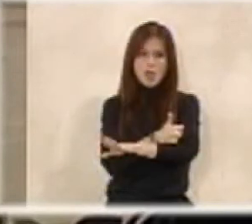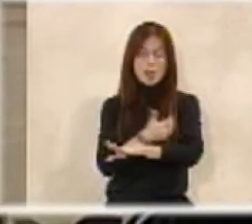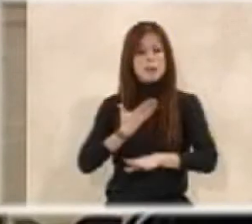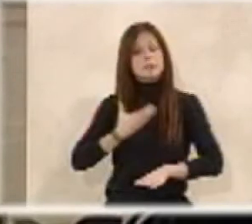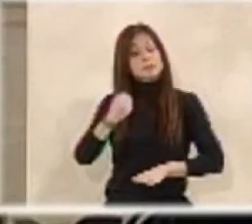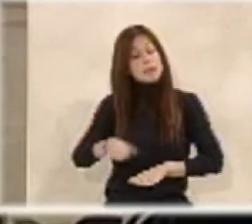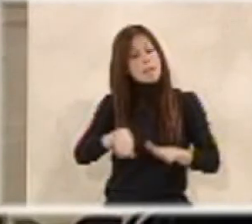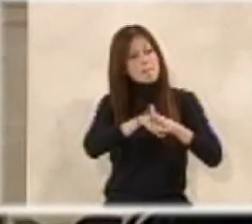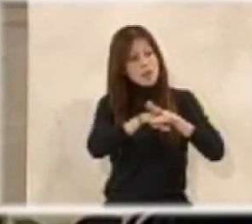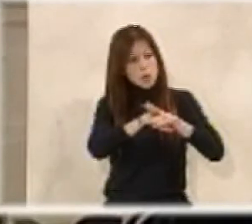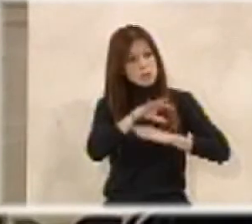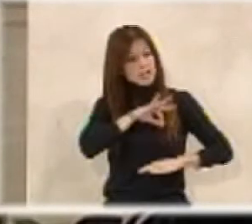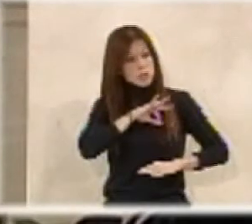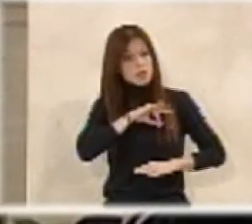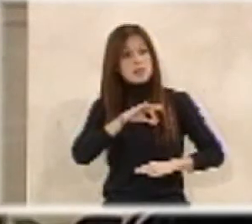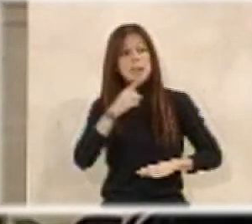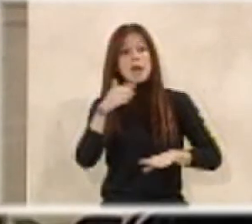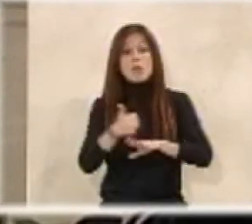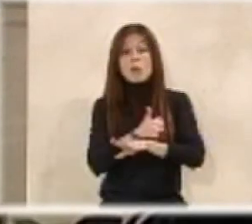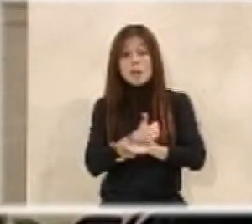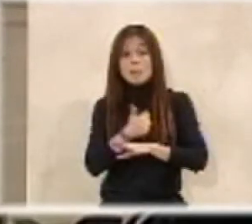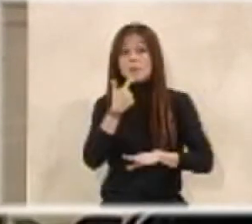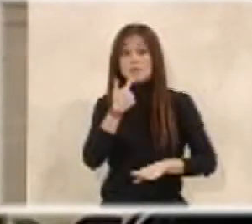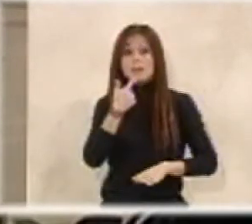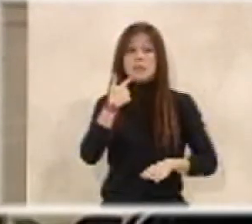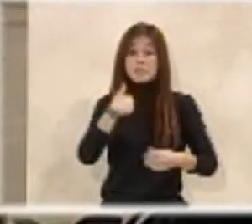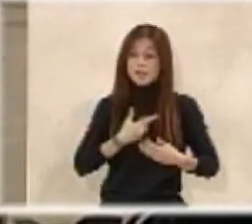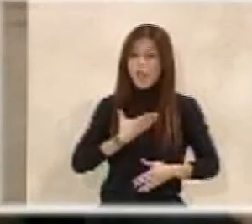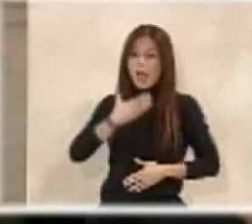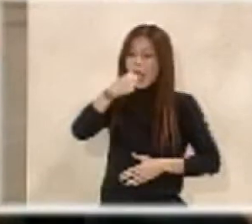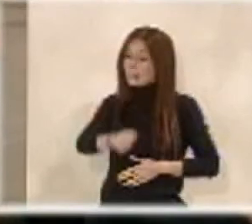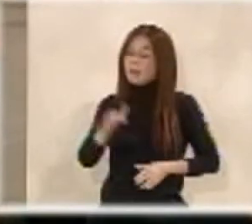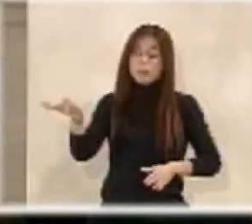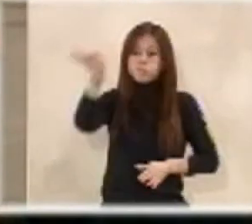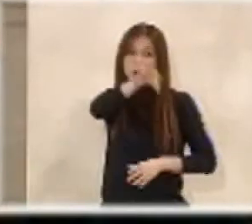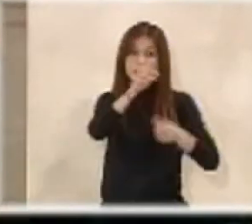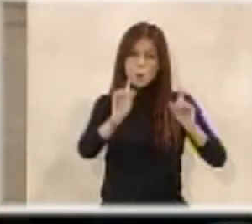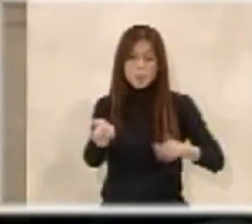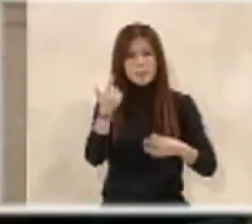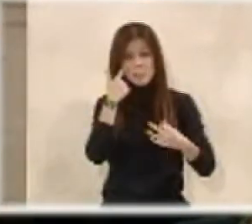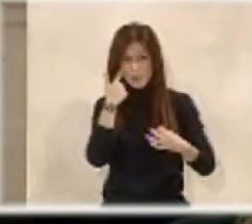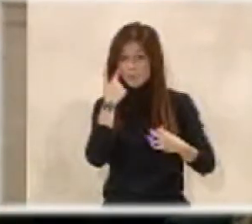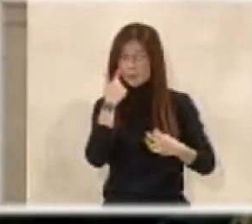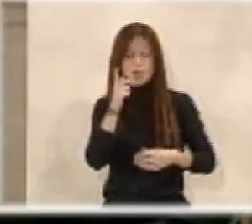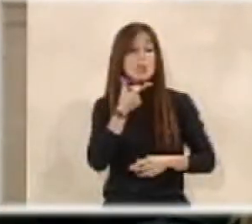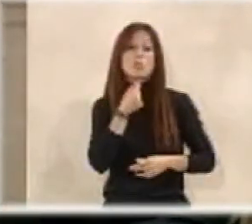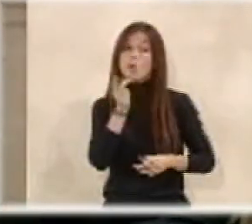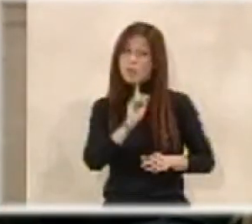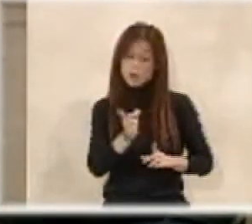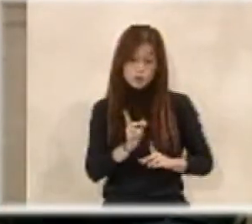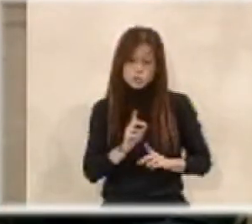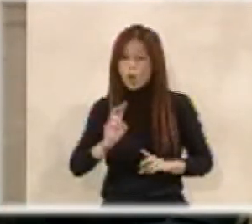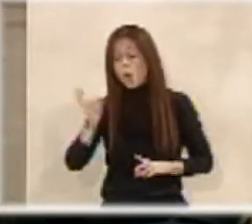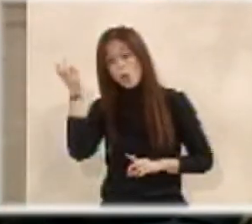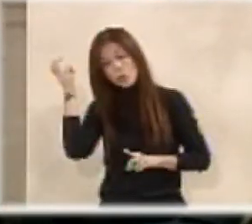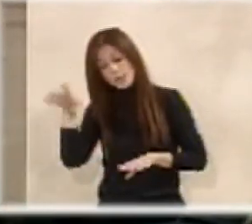Perdone, señor Esteban, perdone. Está hablando el portavoz. Por favor, no tiene usted la palabra. Mire, no me gustaría tener que tomar